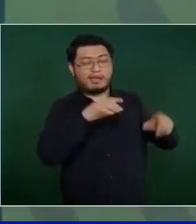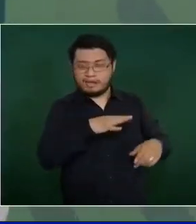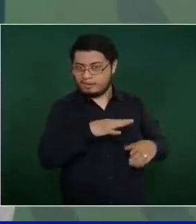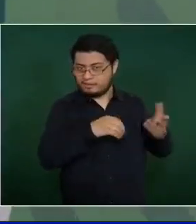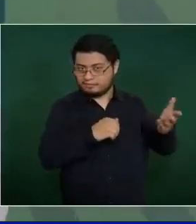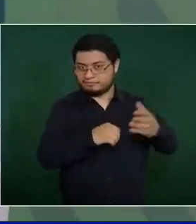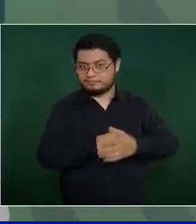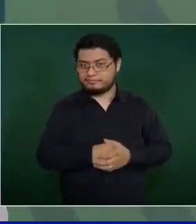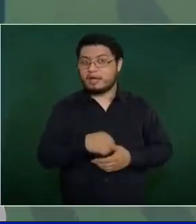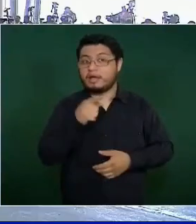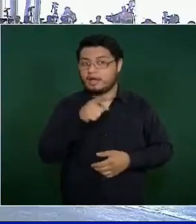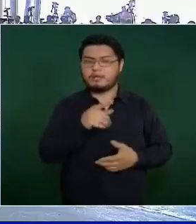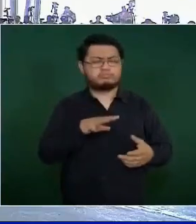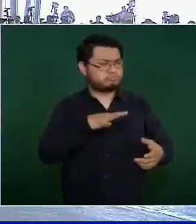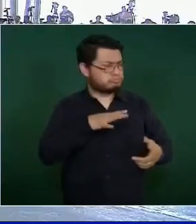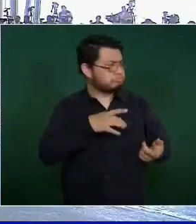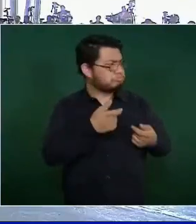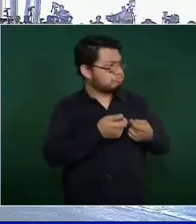menos control.